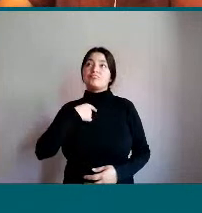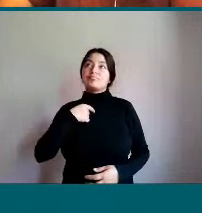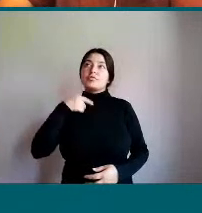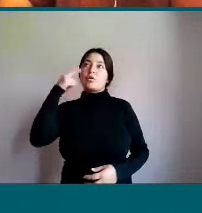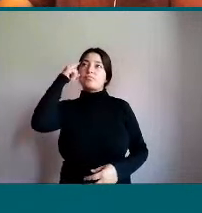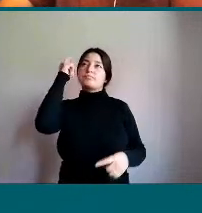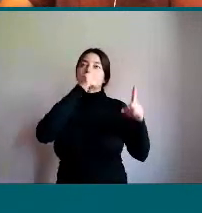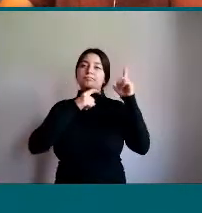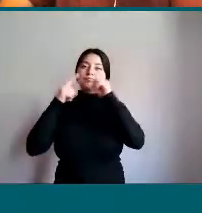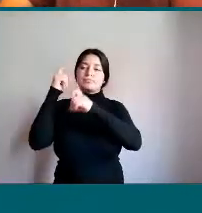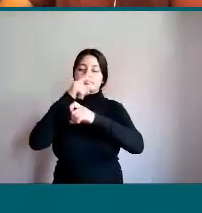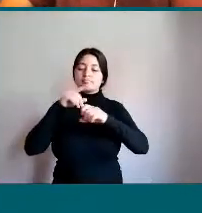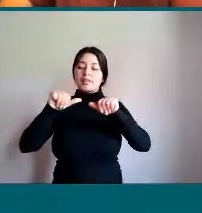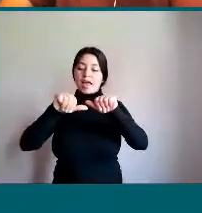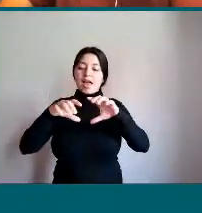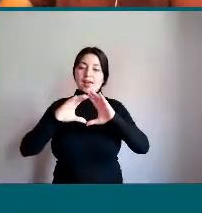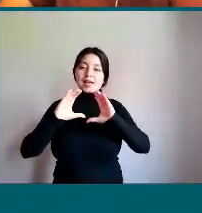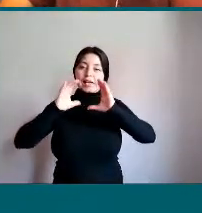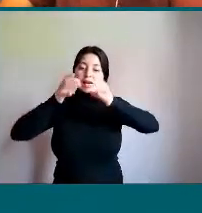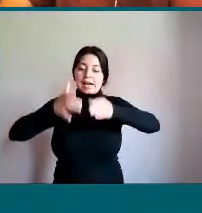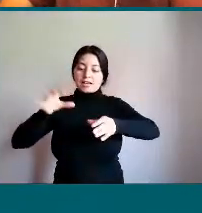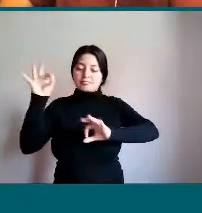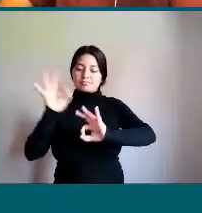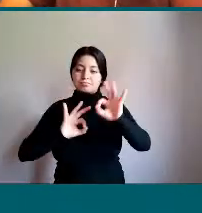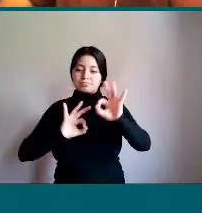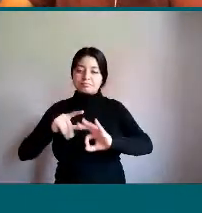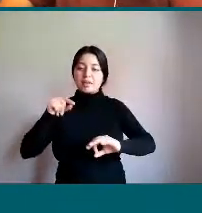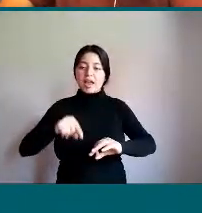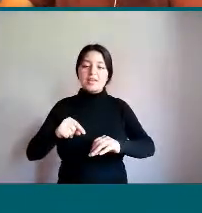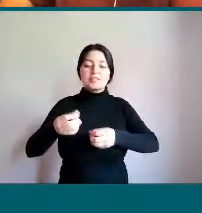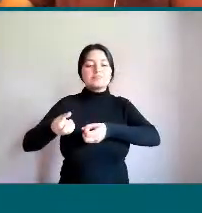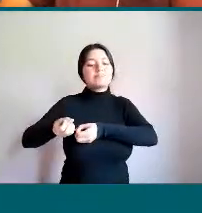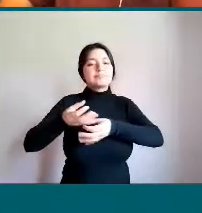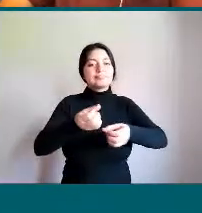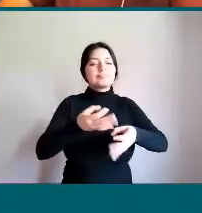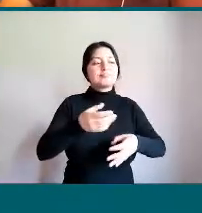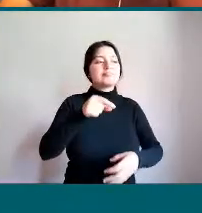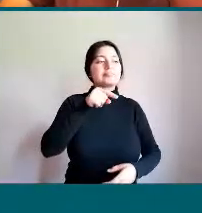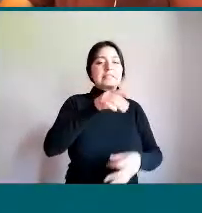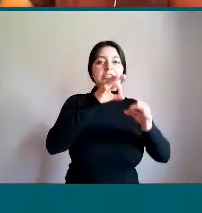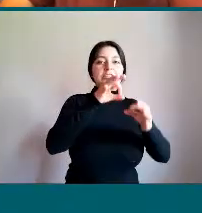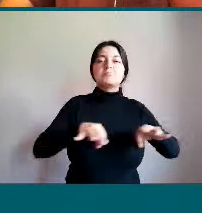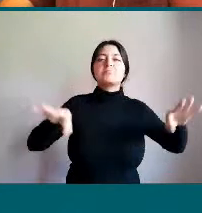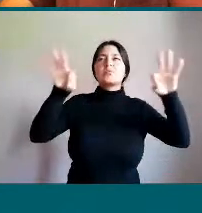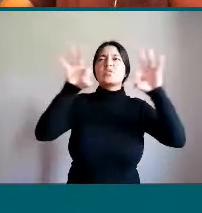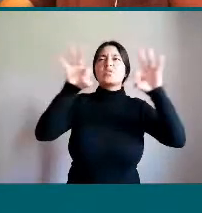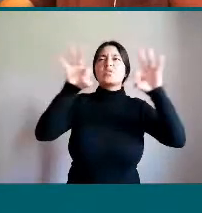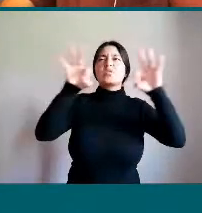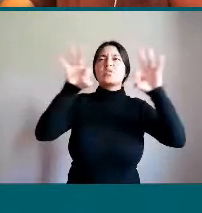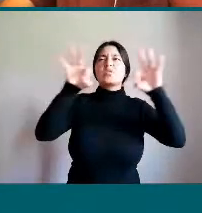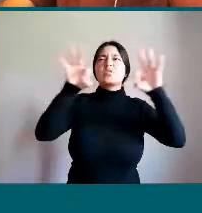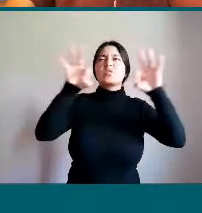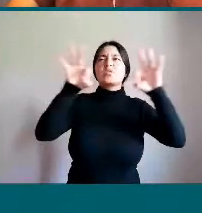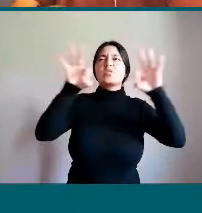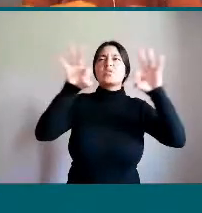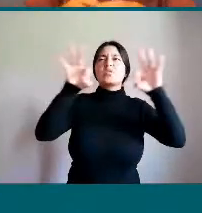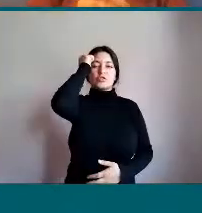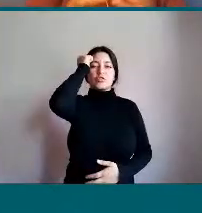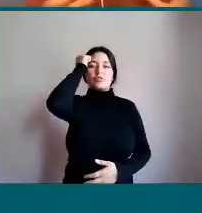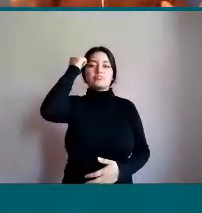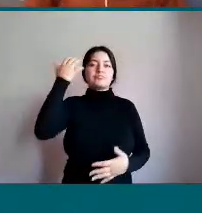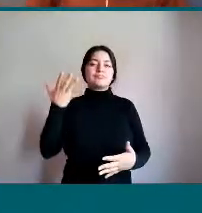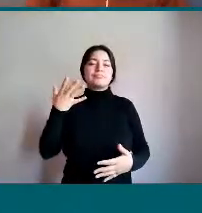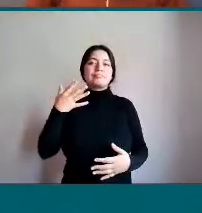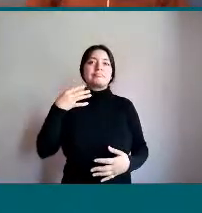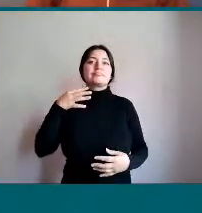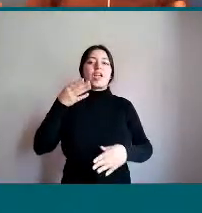realmente competenciales donde el alumno tenga que evidenciar todo lo que sabe en un contexto de hacer, es muy importante que el educador o la educadora tenga